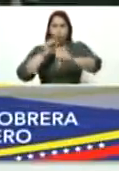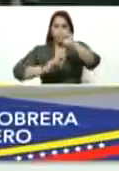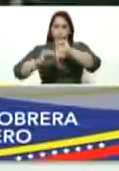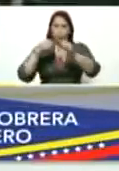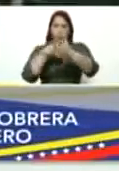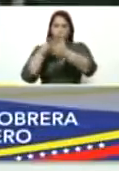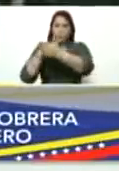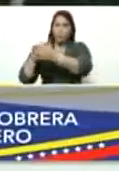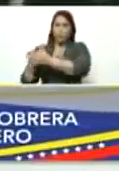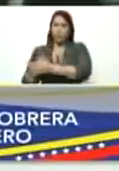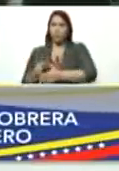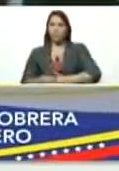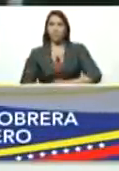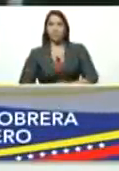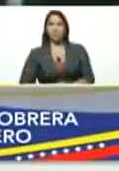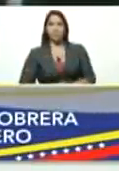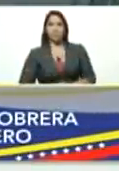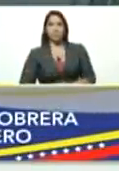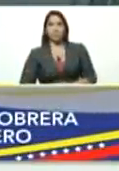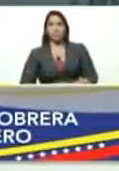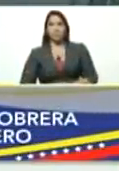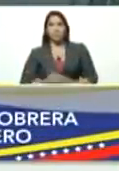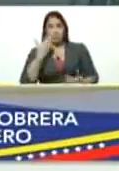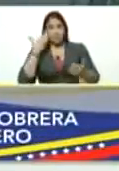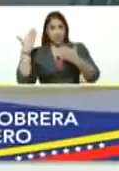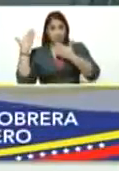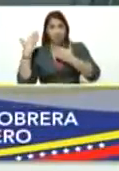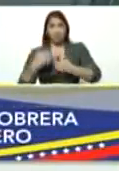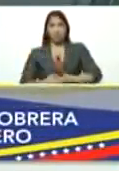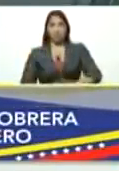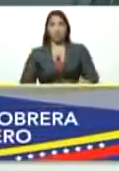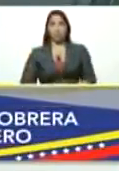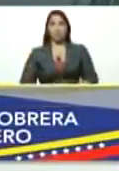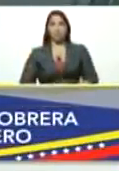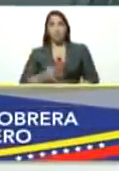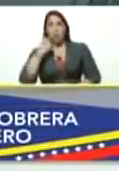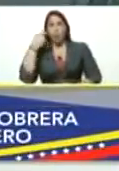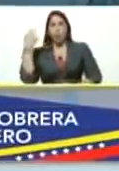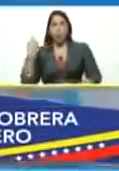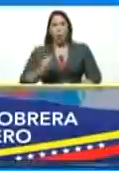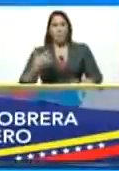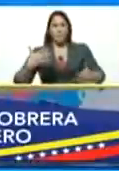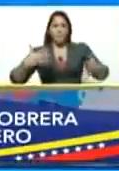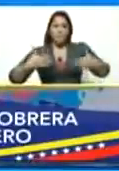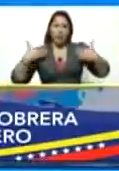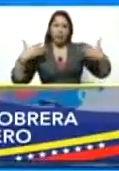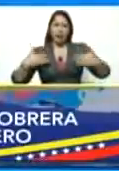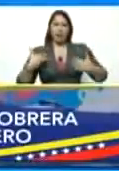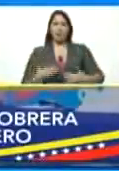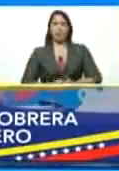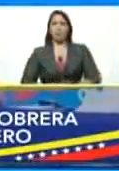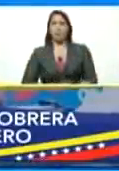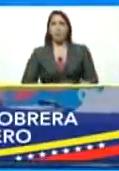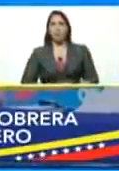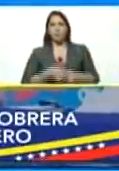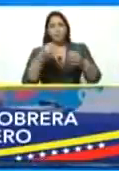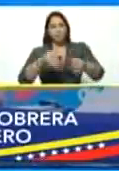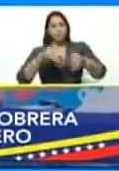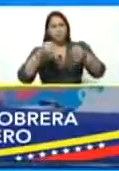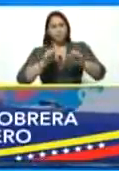clasista josé salamat cama el hombre de la alegría perpetua